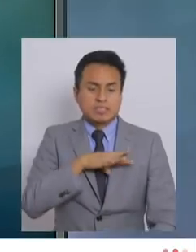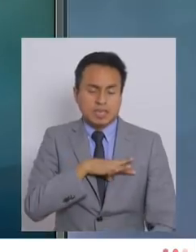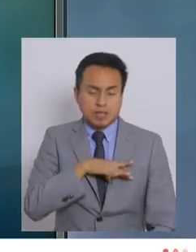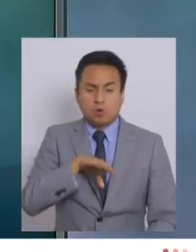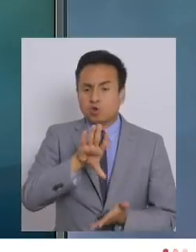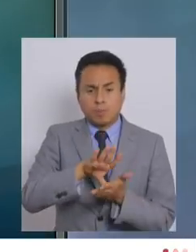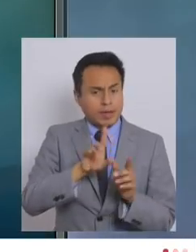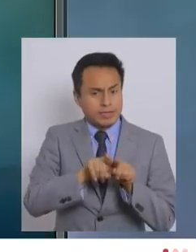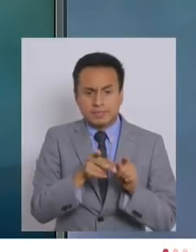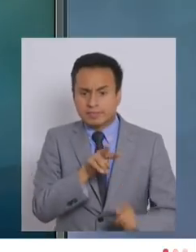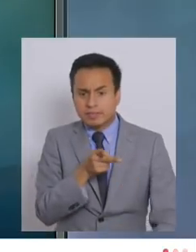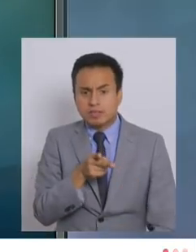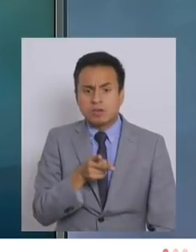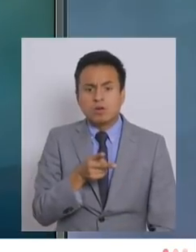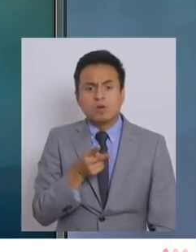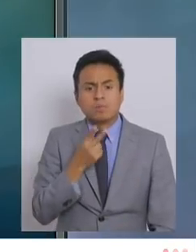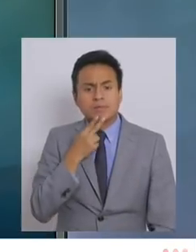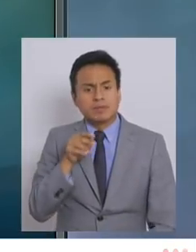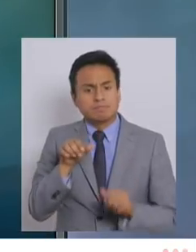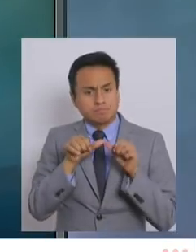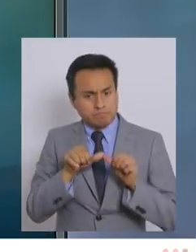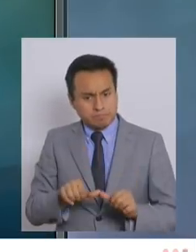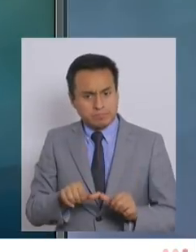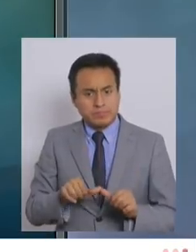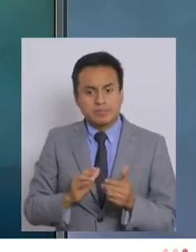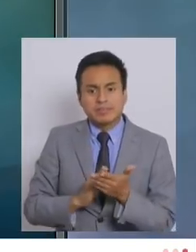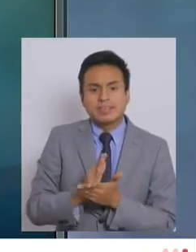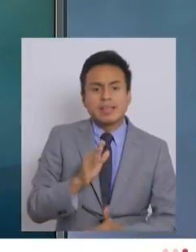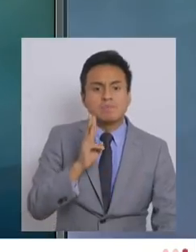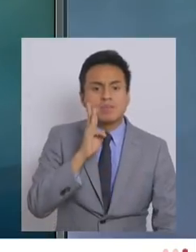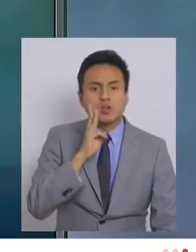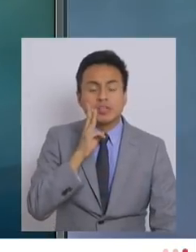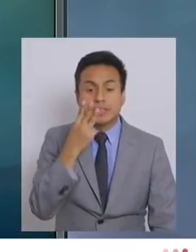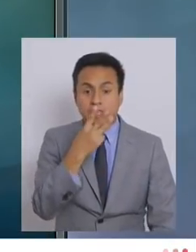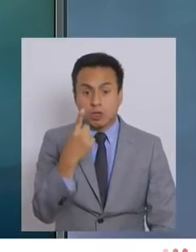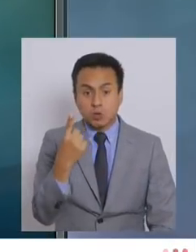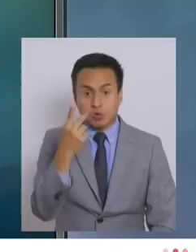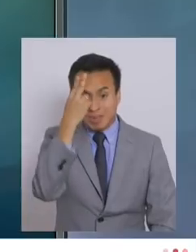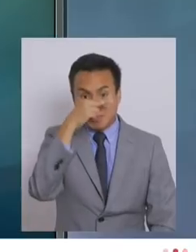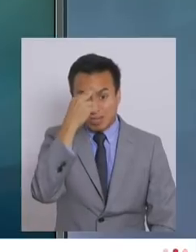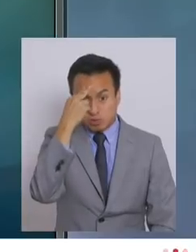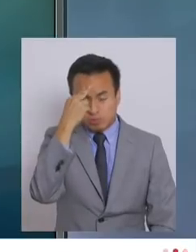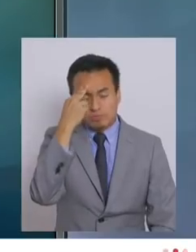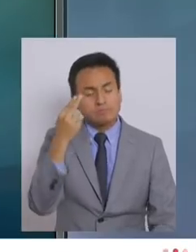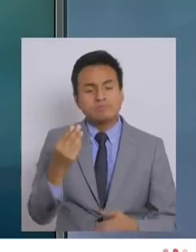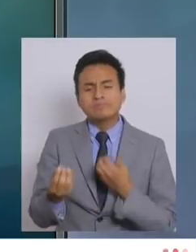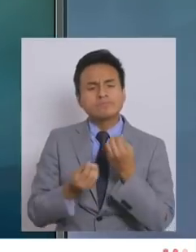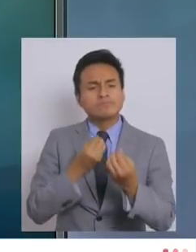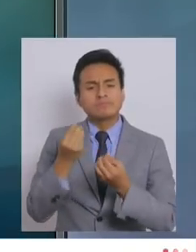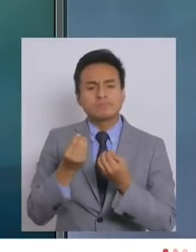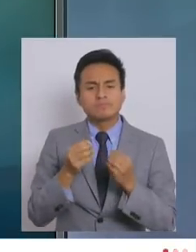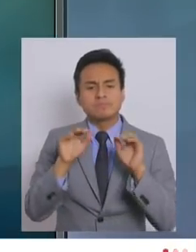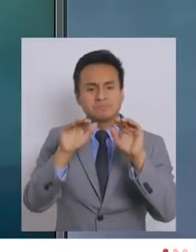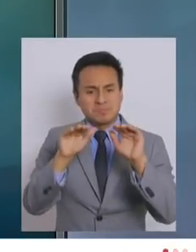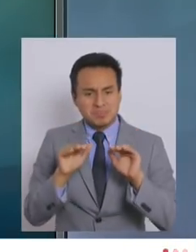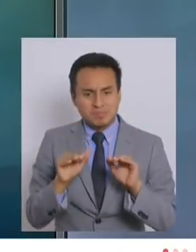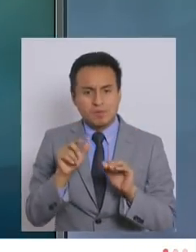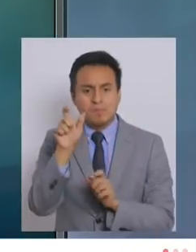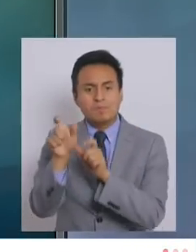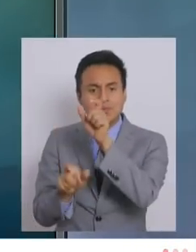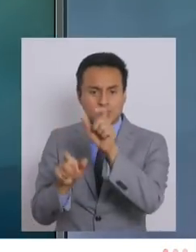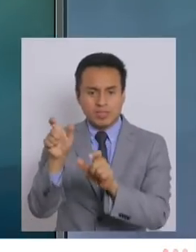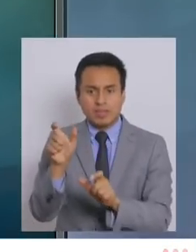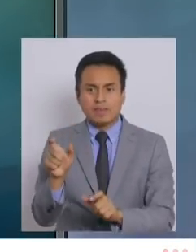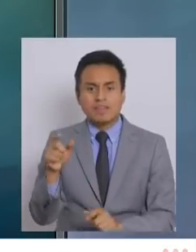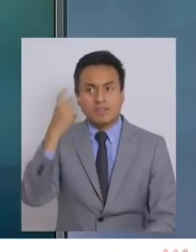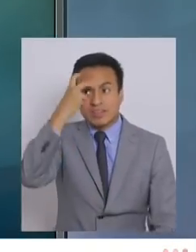extranjero o residente permanente desde el día miércoles 31 de marzo al igual que como en el caso de las personas que